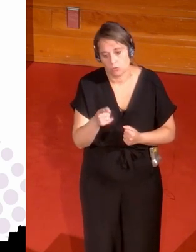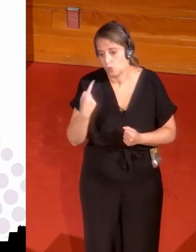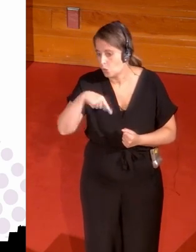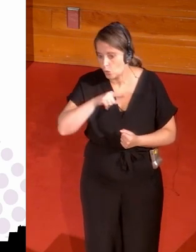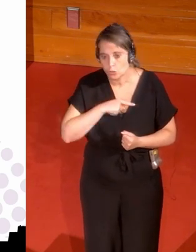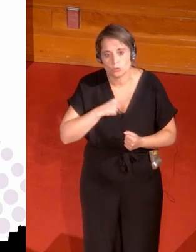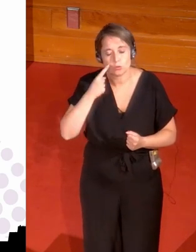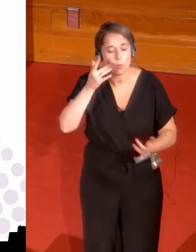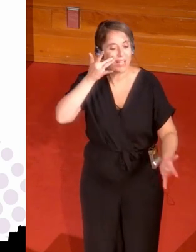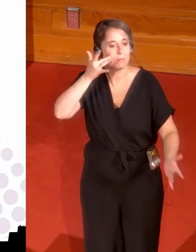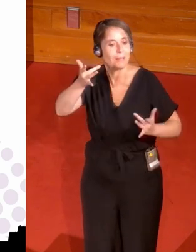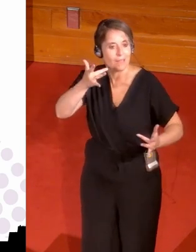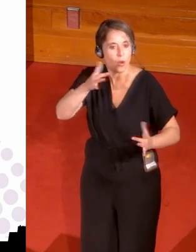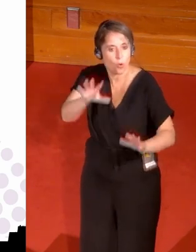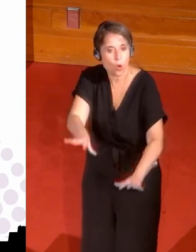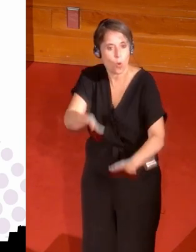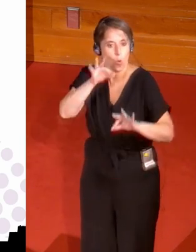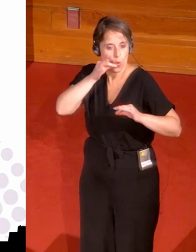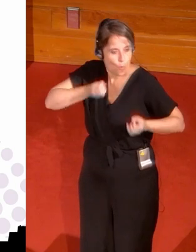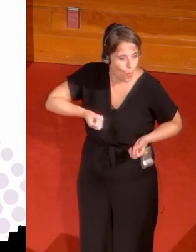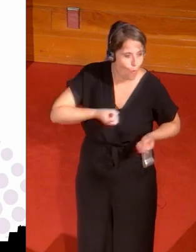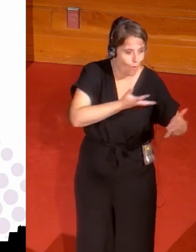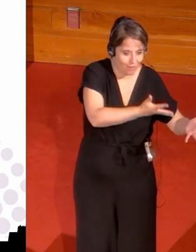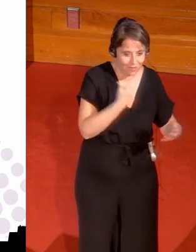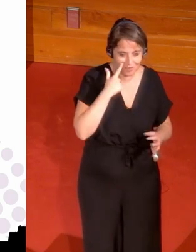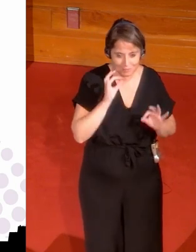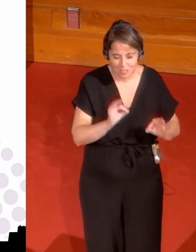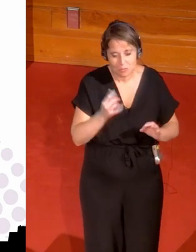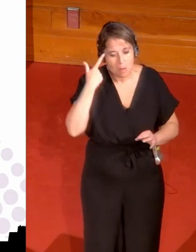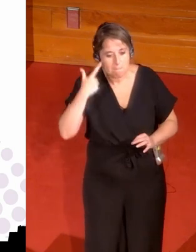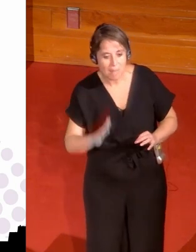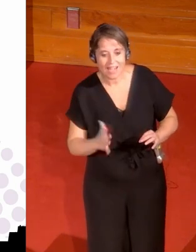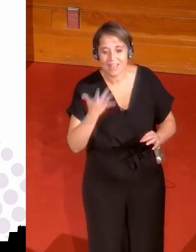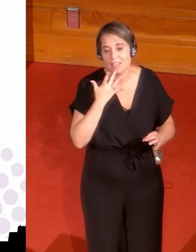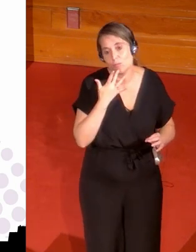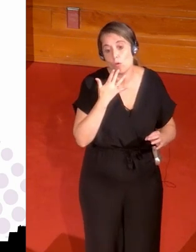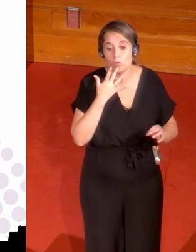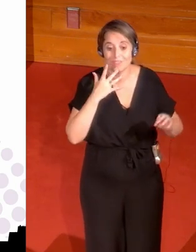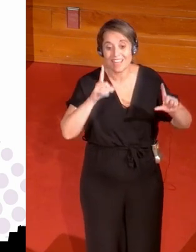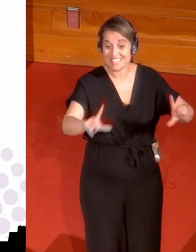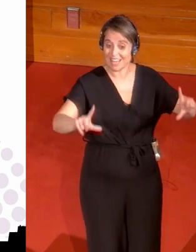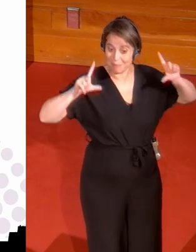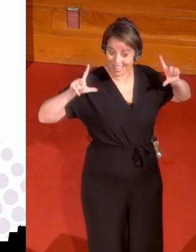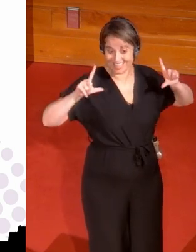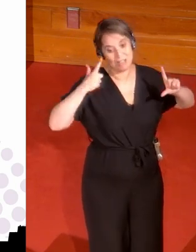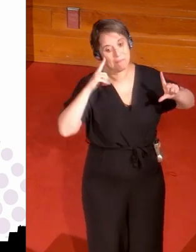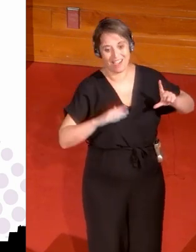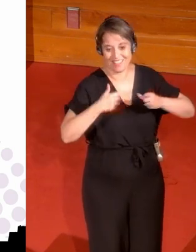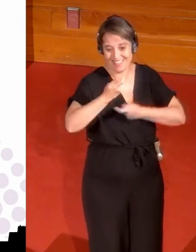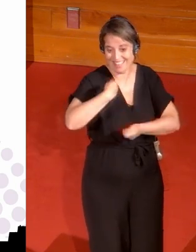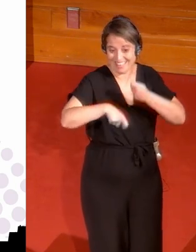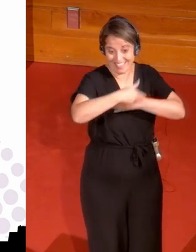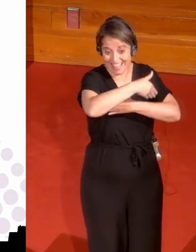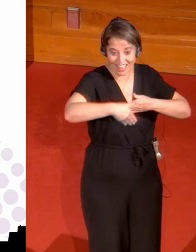al trapo del espectáculo y de ese e de esa especie de escaparate global que son los Estados Unidos